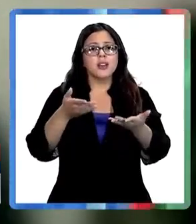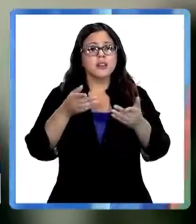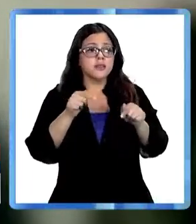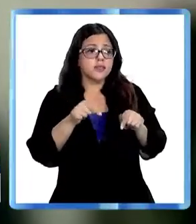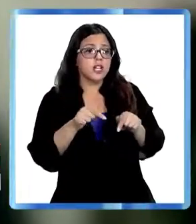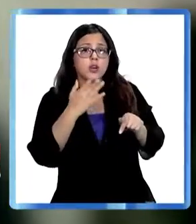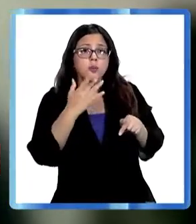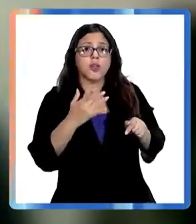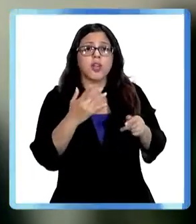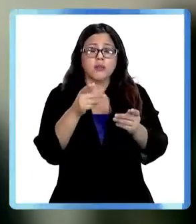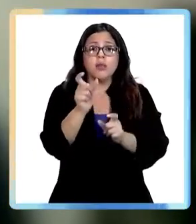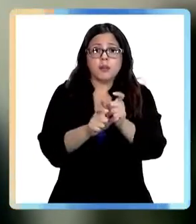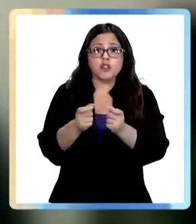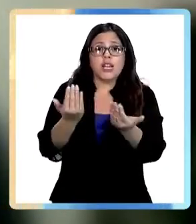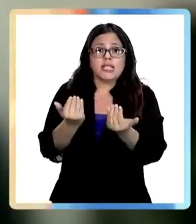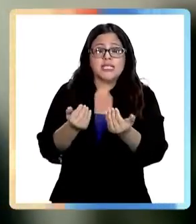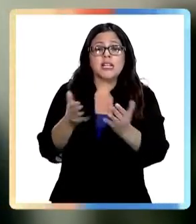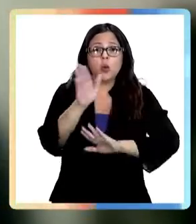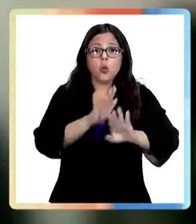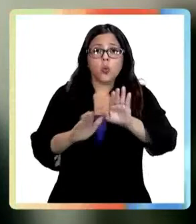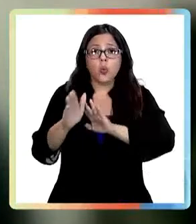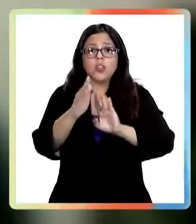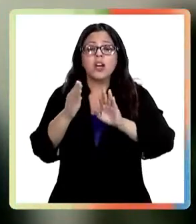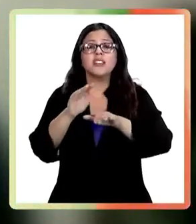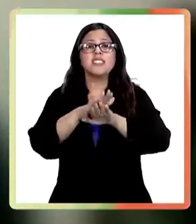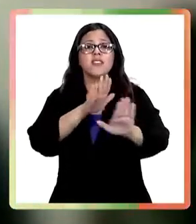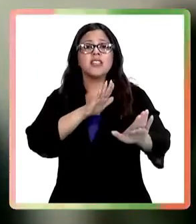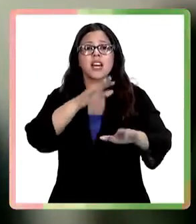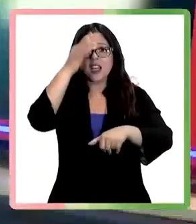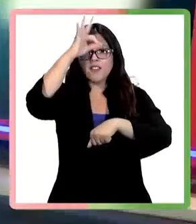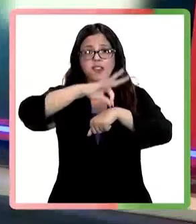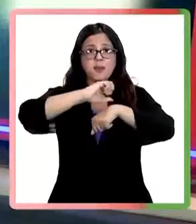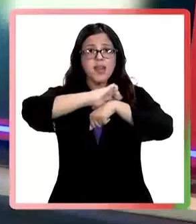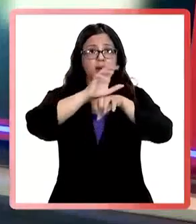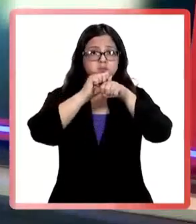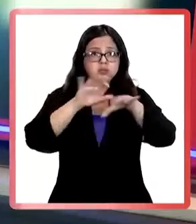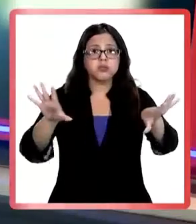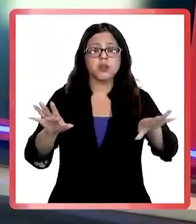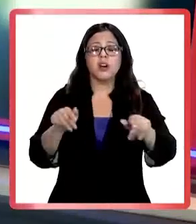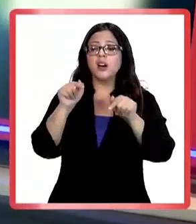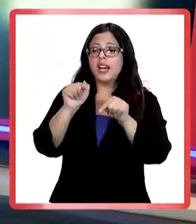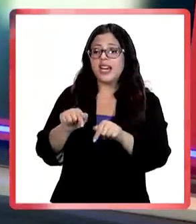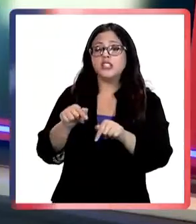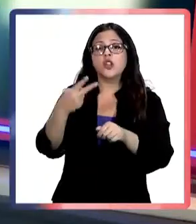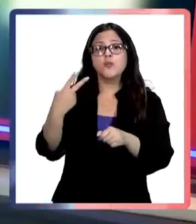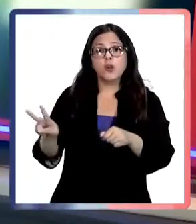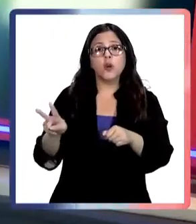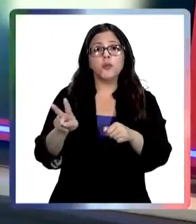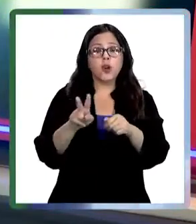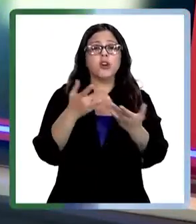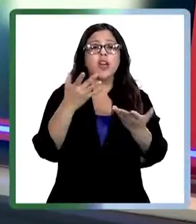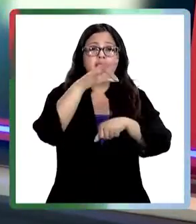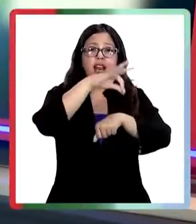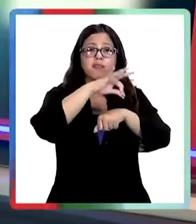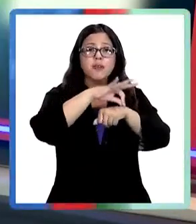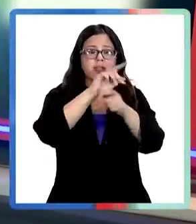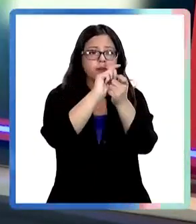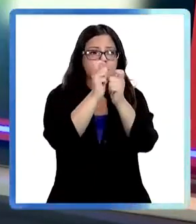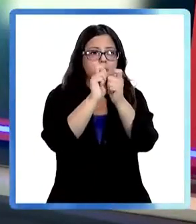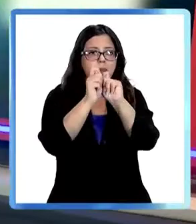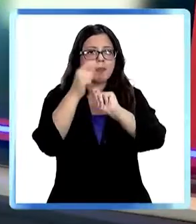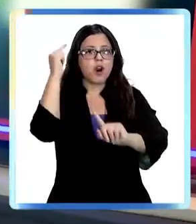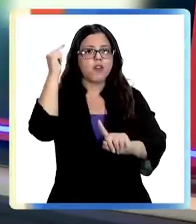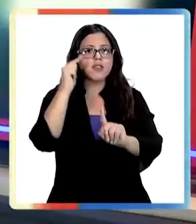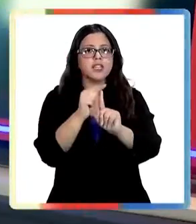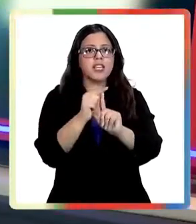esta masa de gente protegida y evitar la circulación viral. Es propio de los virus ir mutando, mutando, mutando, porque su